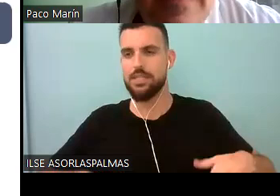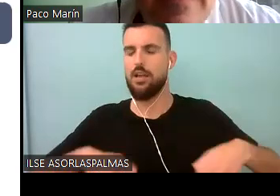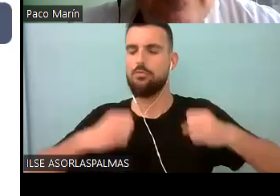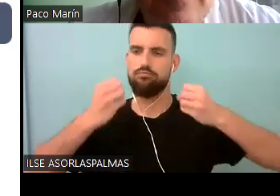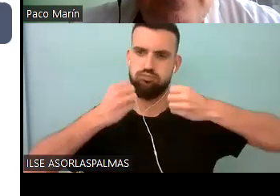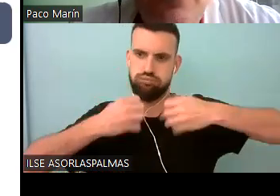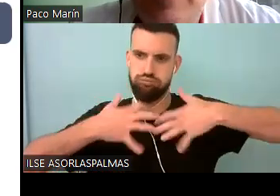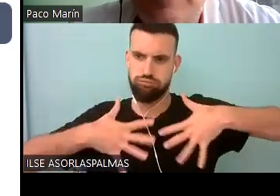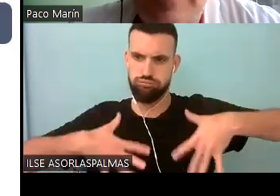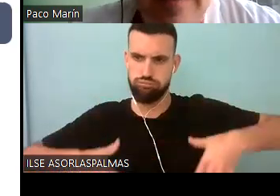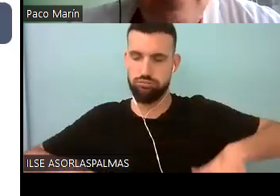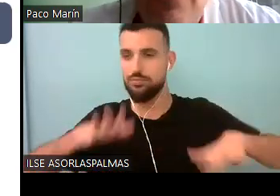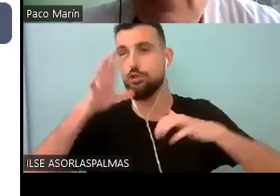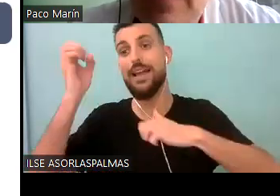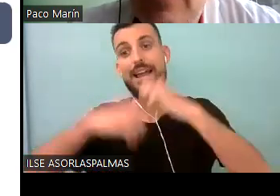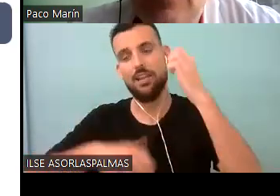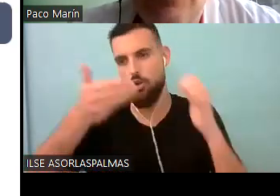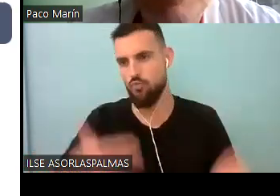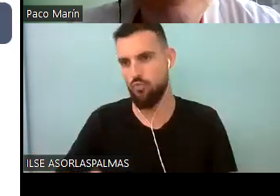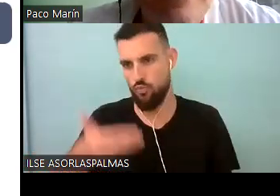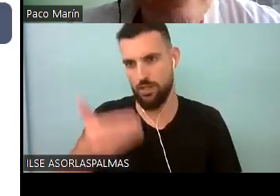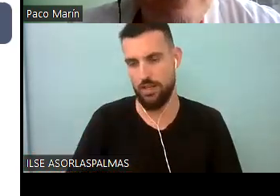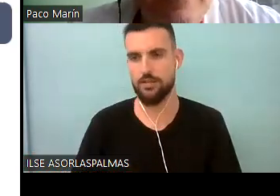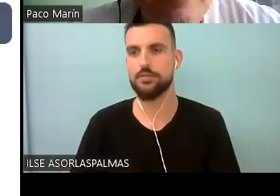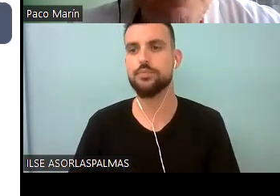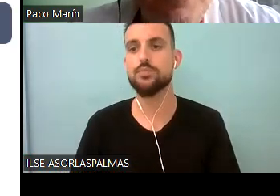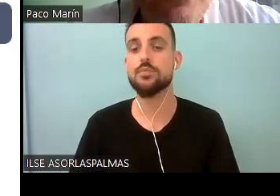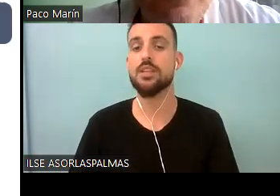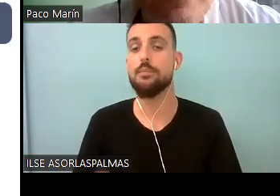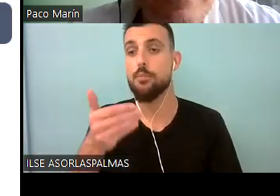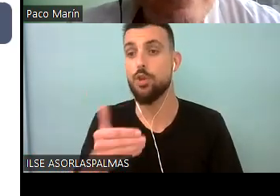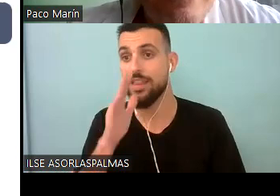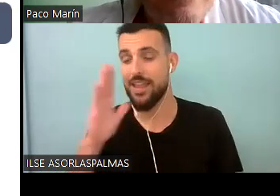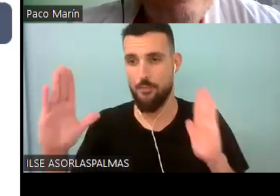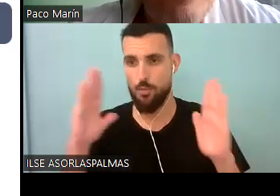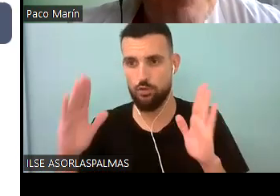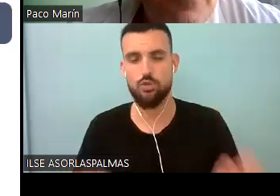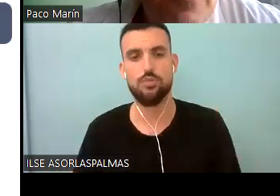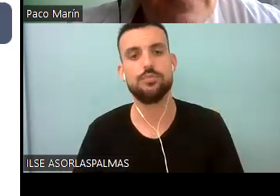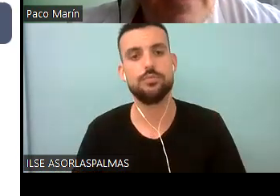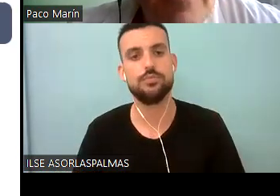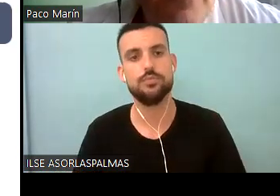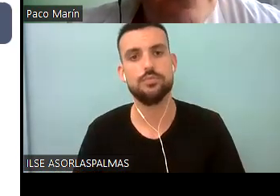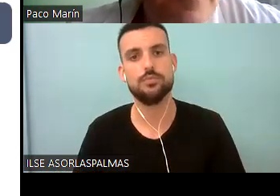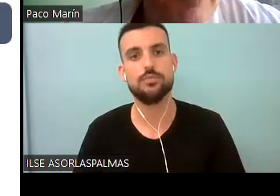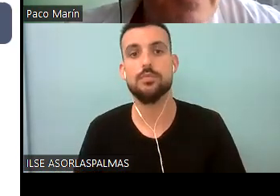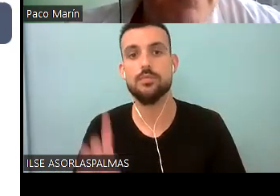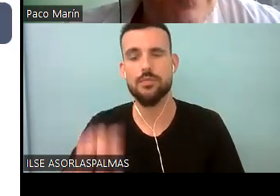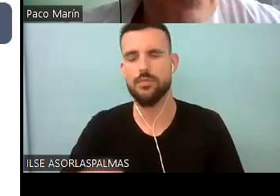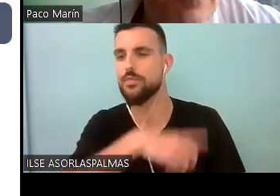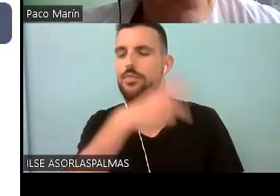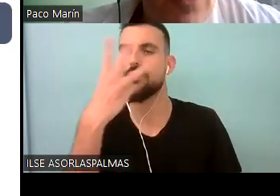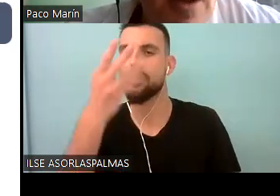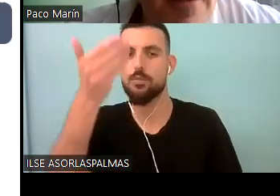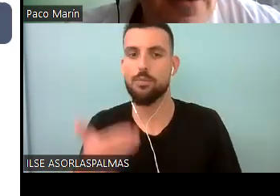en ese sentido, en esta función es fundamental en este momento. Y tres elementos diferenciadores de esta fase teníamos